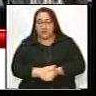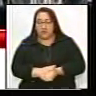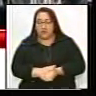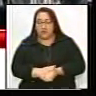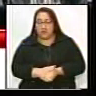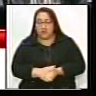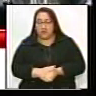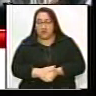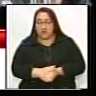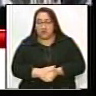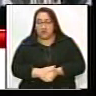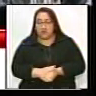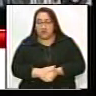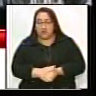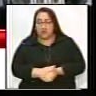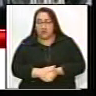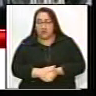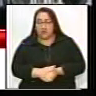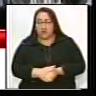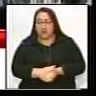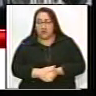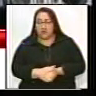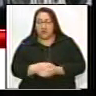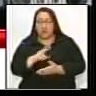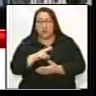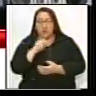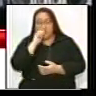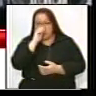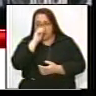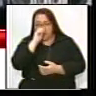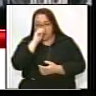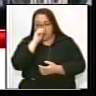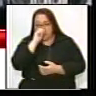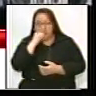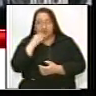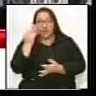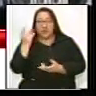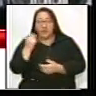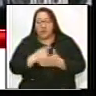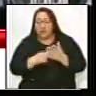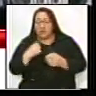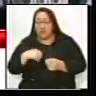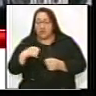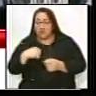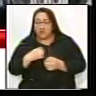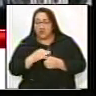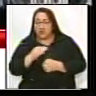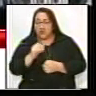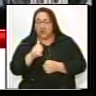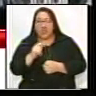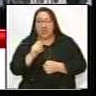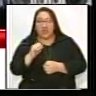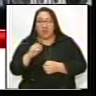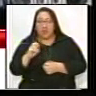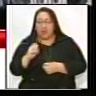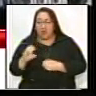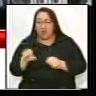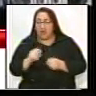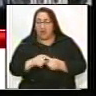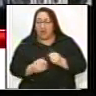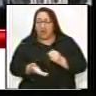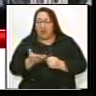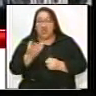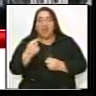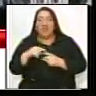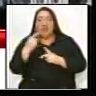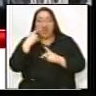aquí dice, les voy a leer ya para que tengamos en cuenta qué es lo que le están diciendo, ¿no? Que están a la espera de que la Municipalidad Provincial de Satipo efectúe el levantamiento